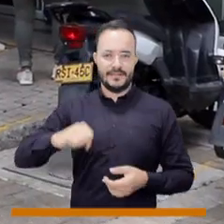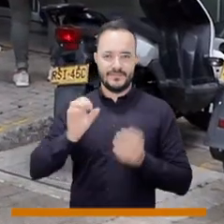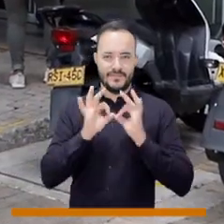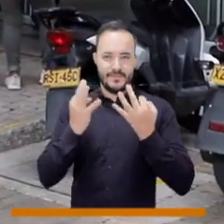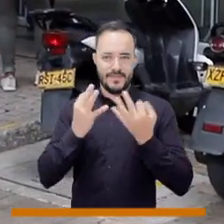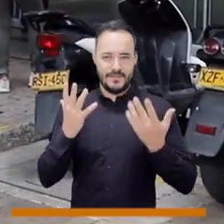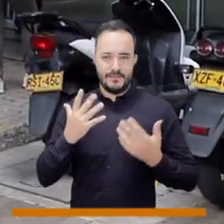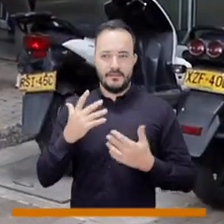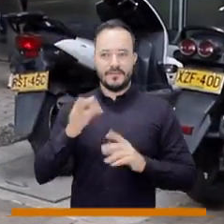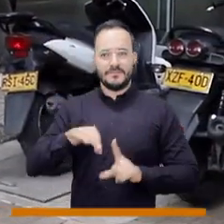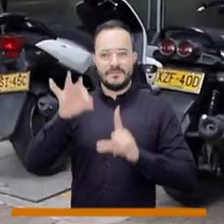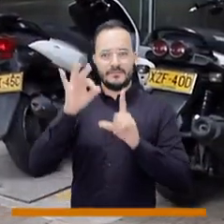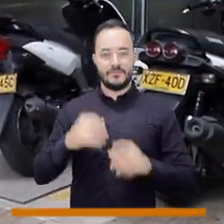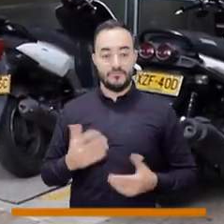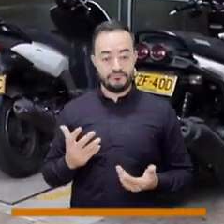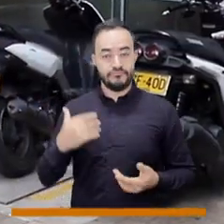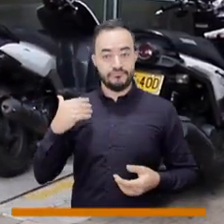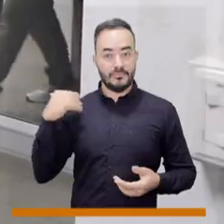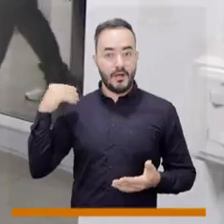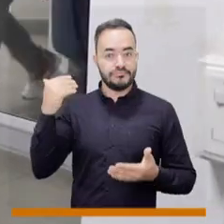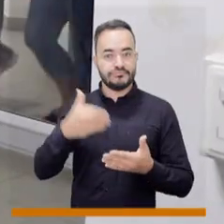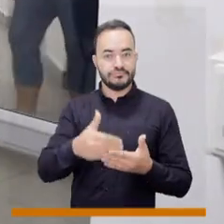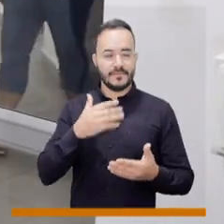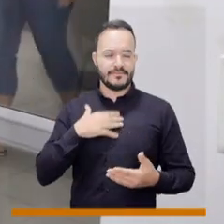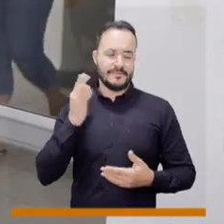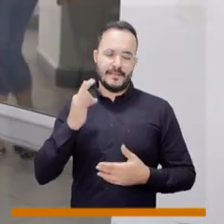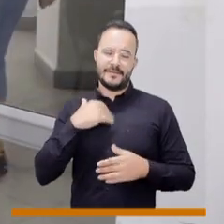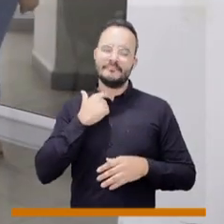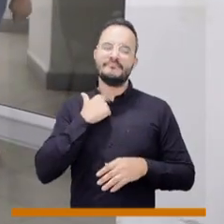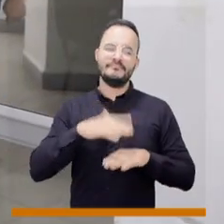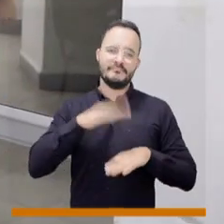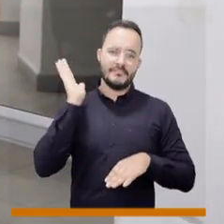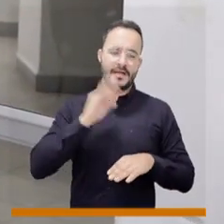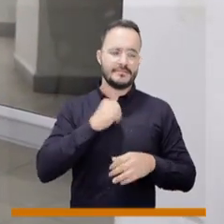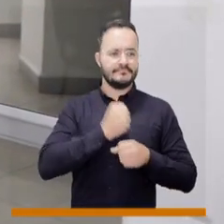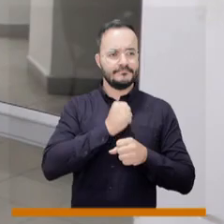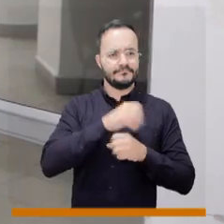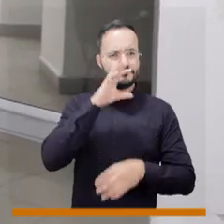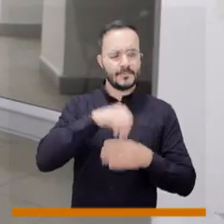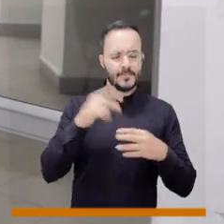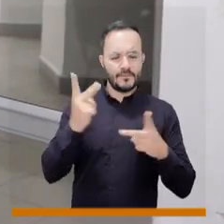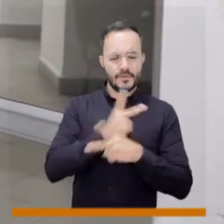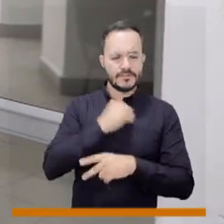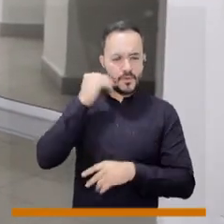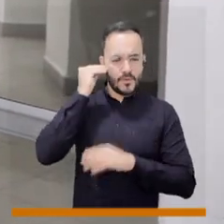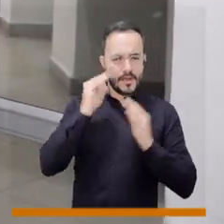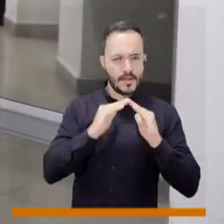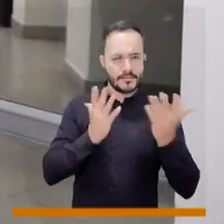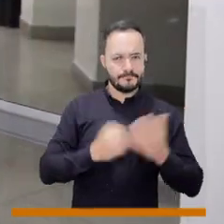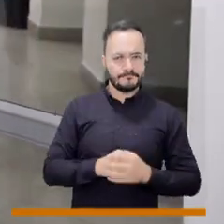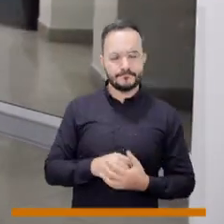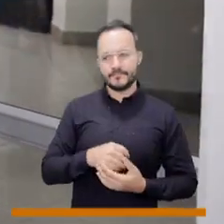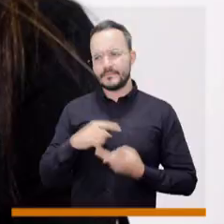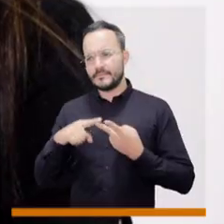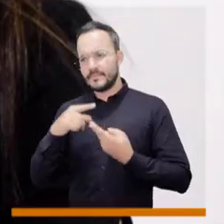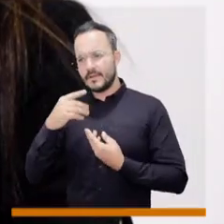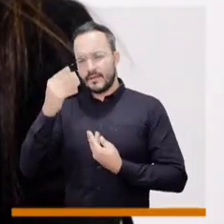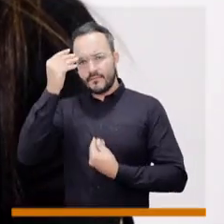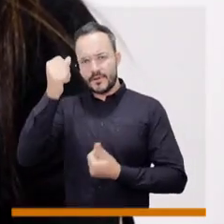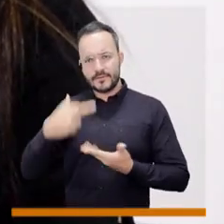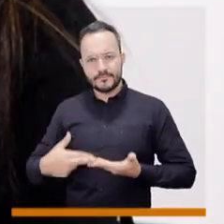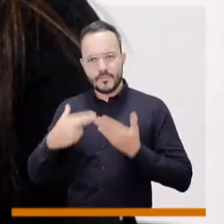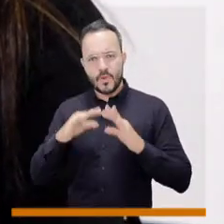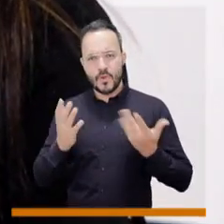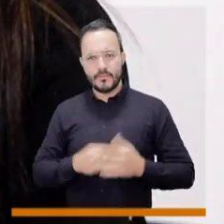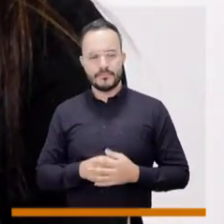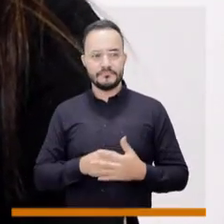estaba en mi pregrado a mí me apasionó demasiado, y así como yo trabajaba inclusive en la prevención de la violencia intrafamiliar, en la recuperación de